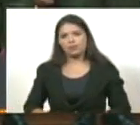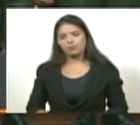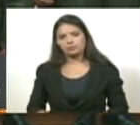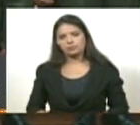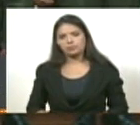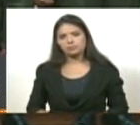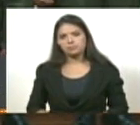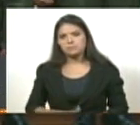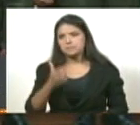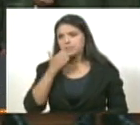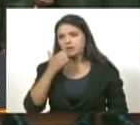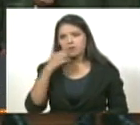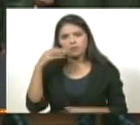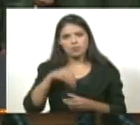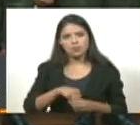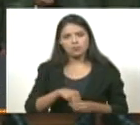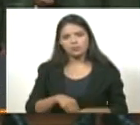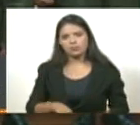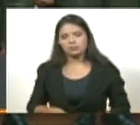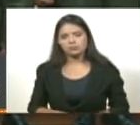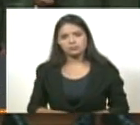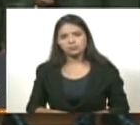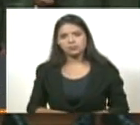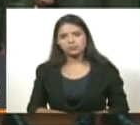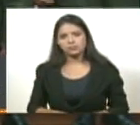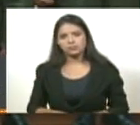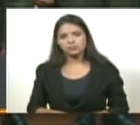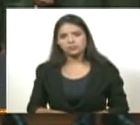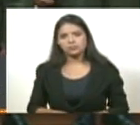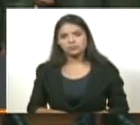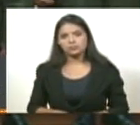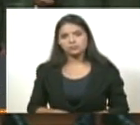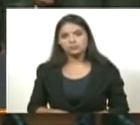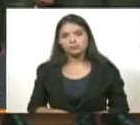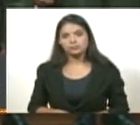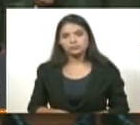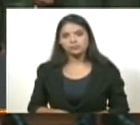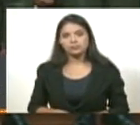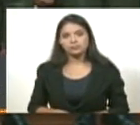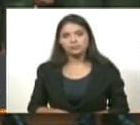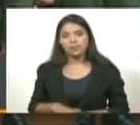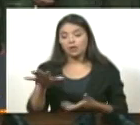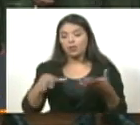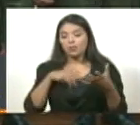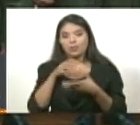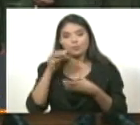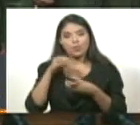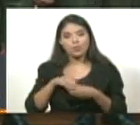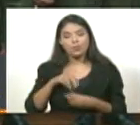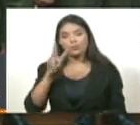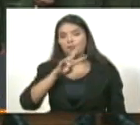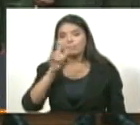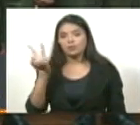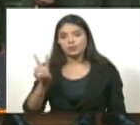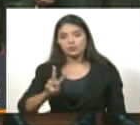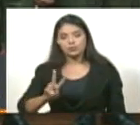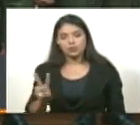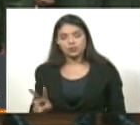al injerencismo, a la intervención en los asuntos internos de Venezuela.